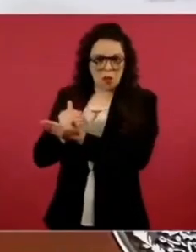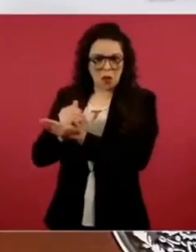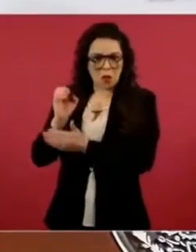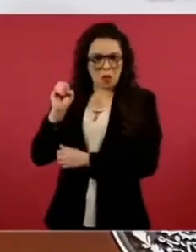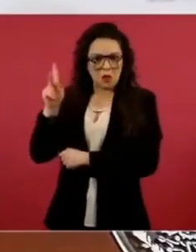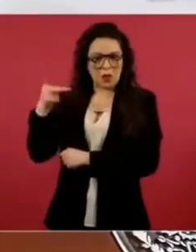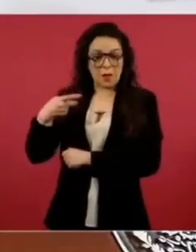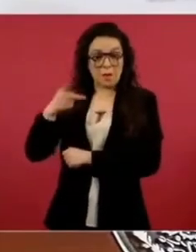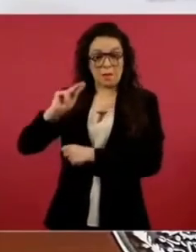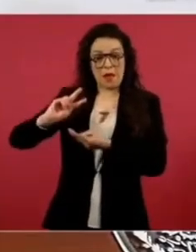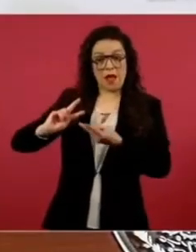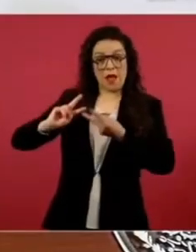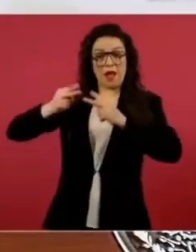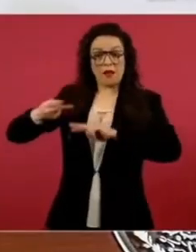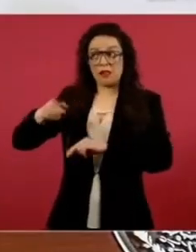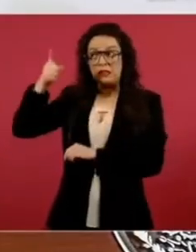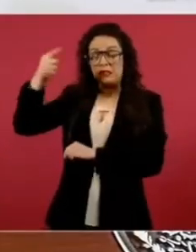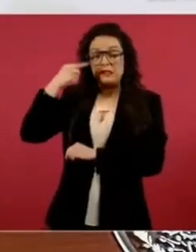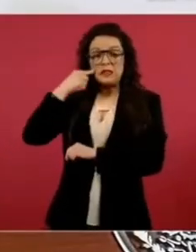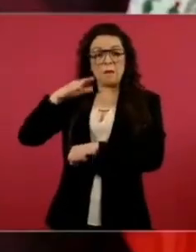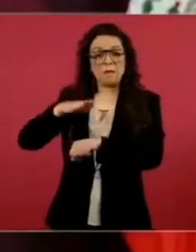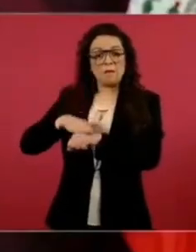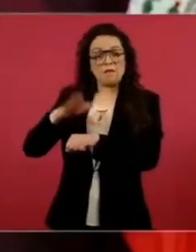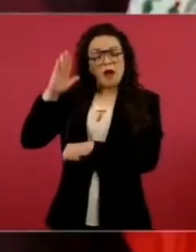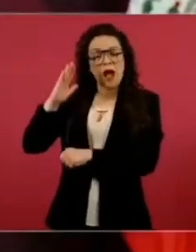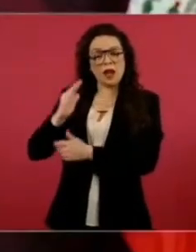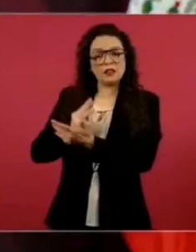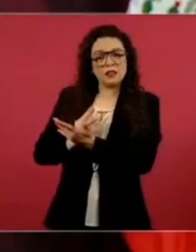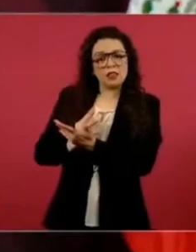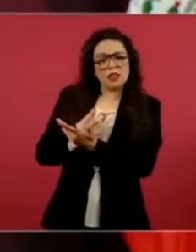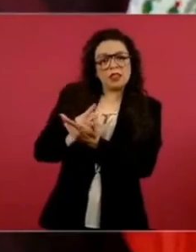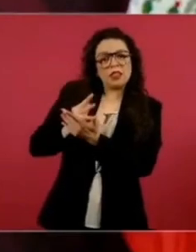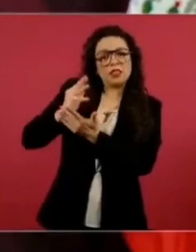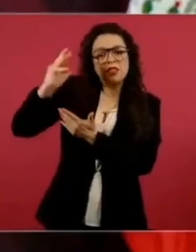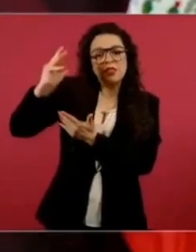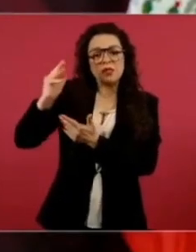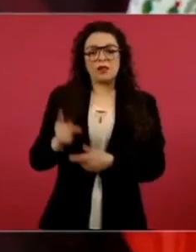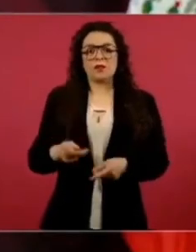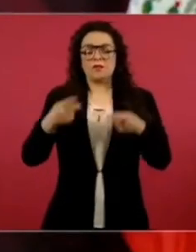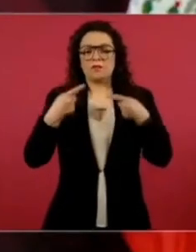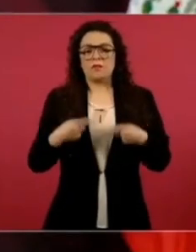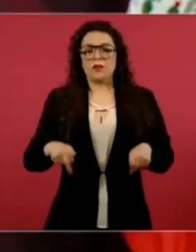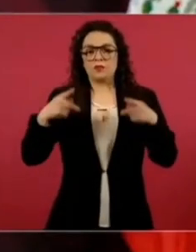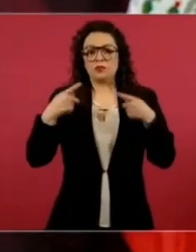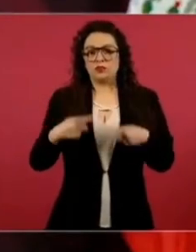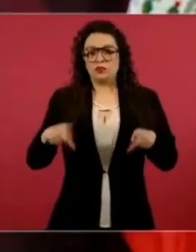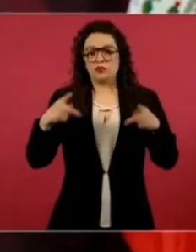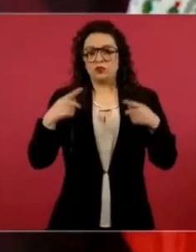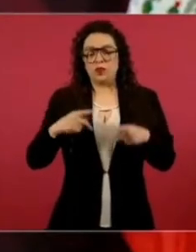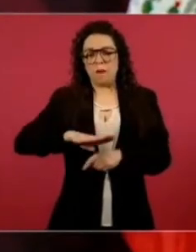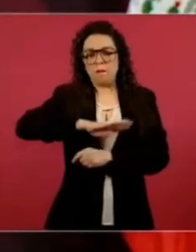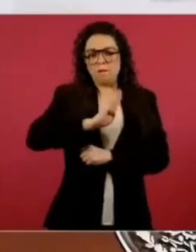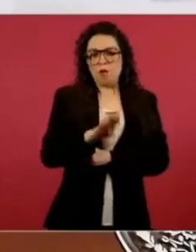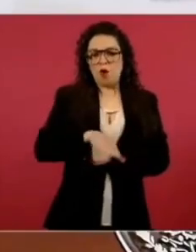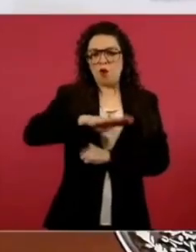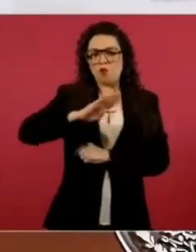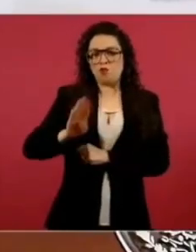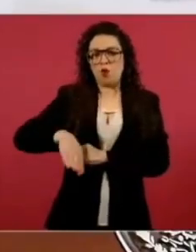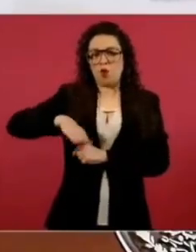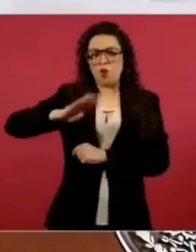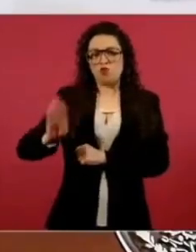muchísimo más eh fallecimientos Por consumo